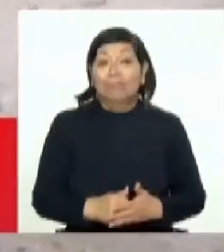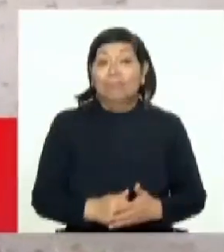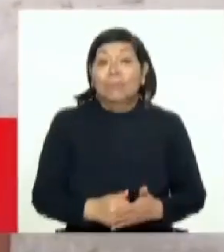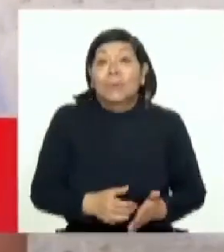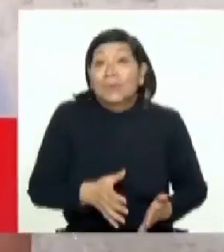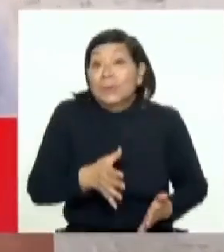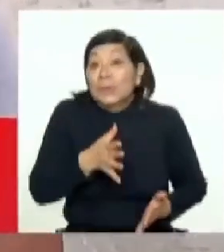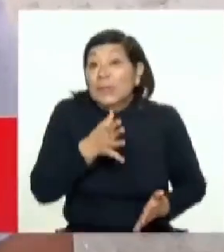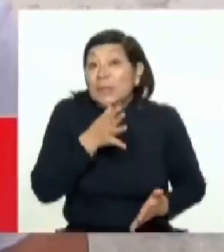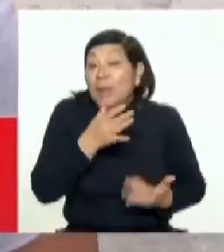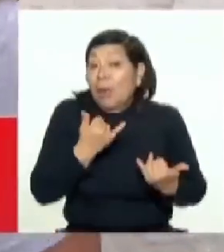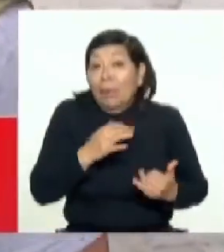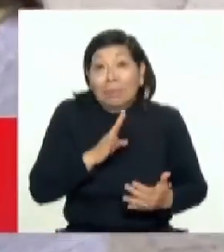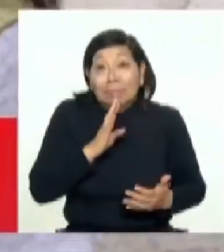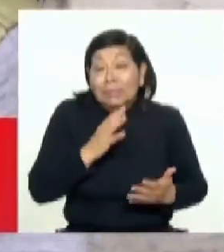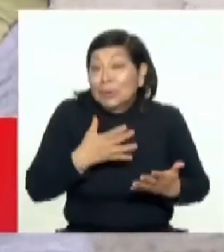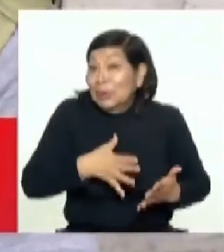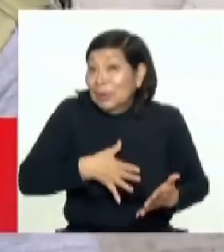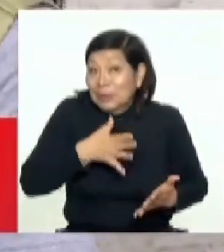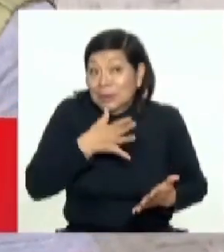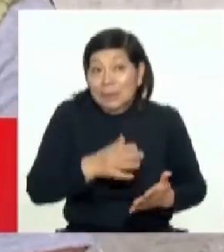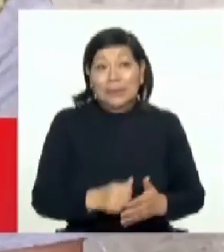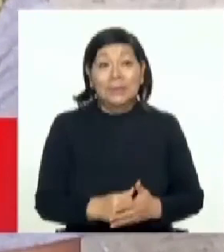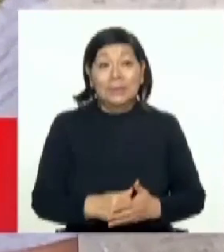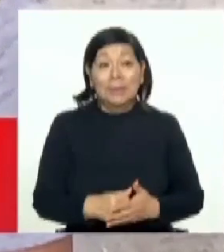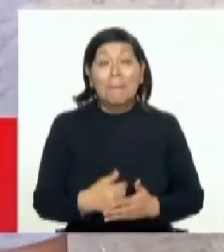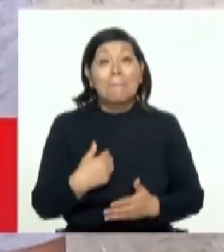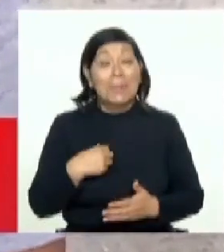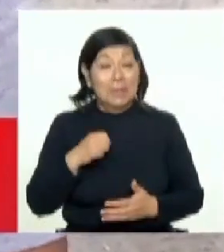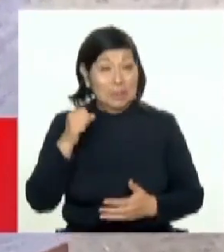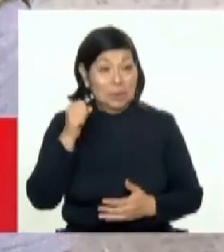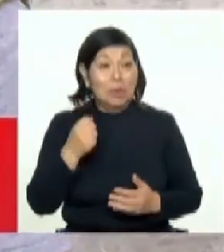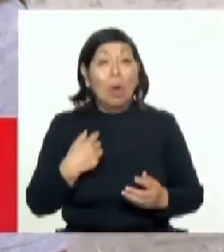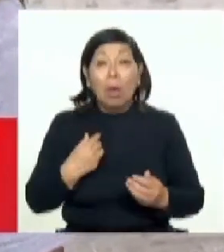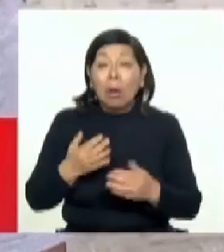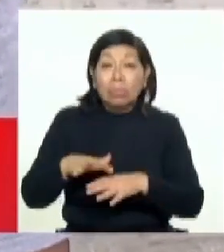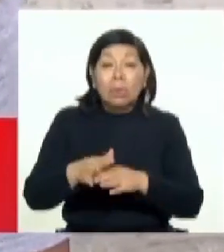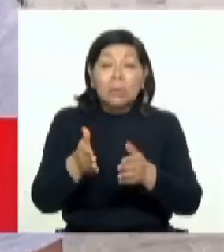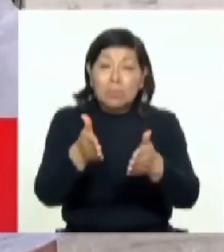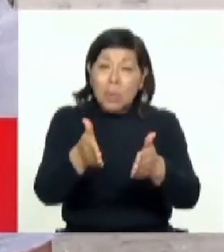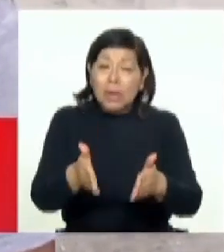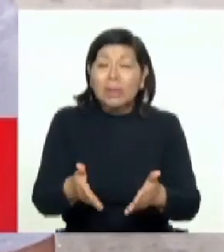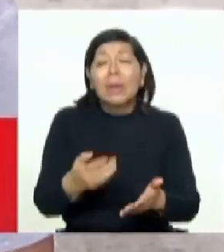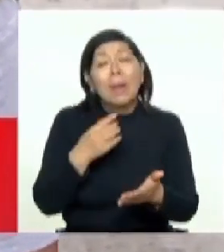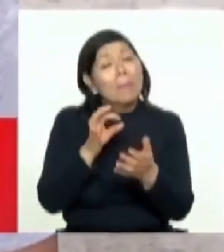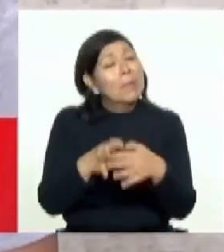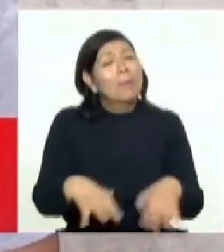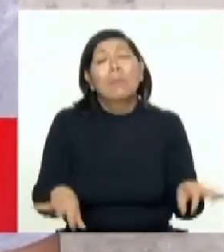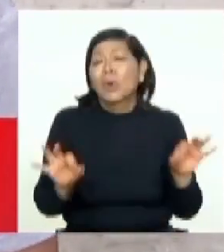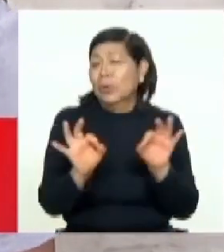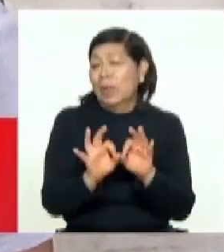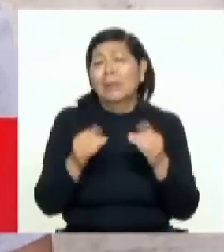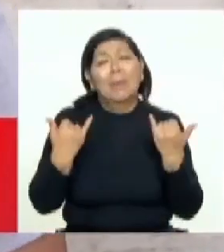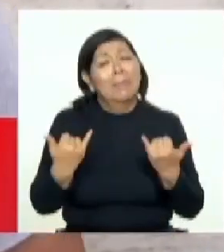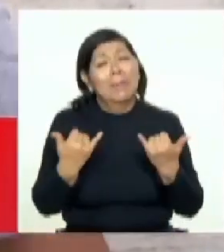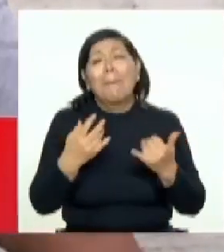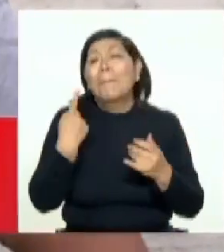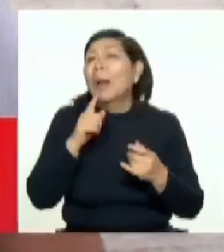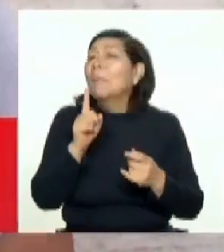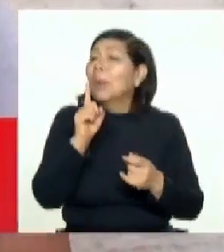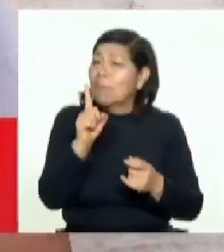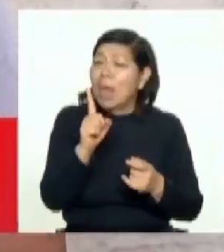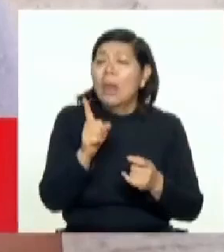no sabemos ahorita nada. Como le digo, más hemos estado con mi sobrino para poder velarlo. Esa ha sido nuestra prioridad ahorita. Uh-huh.